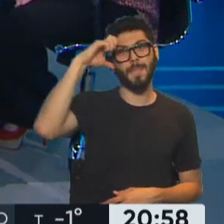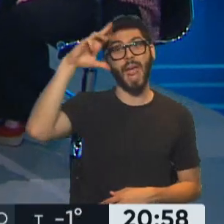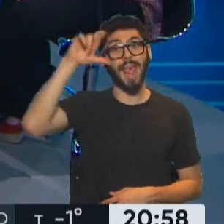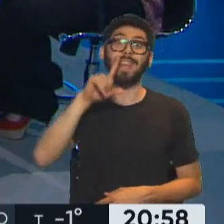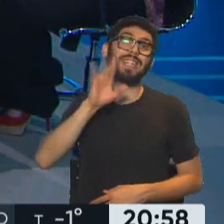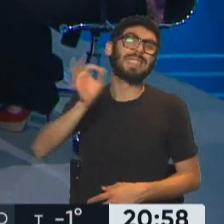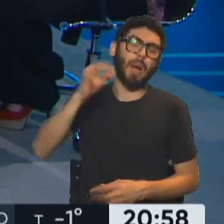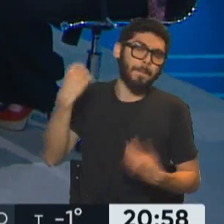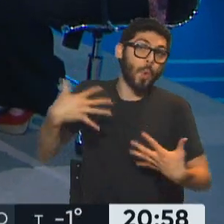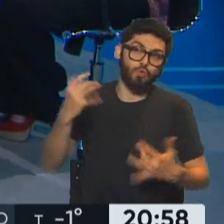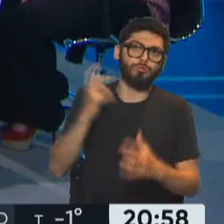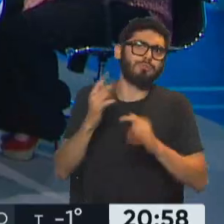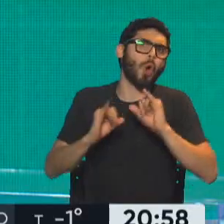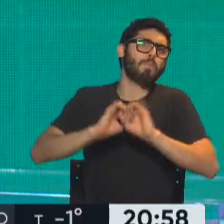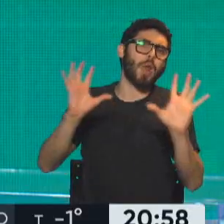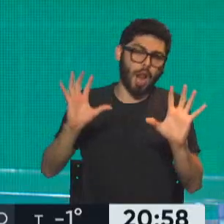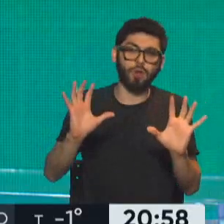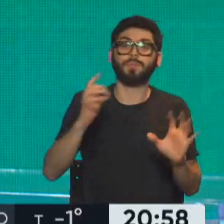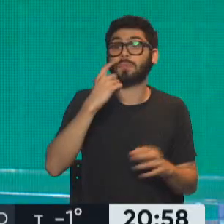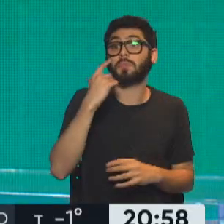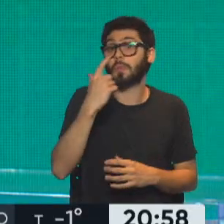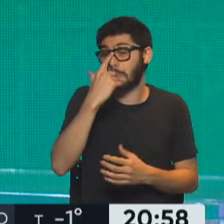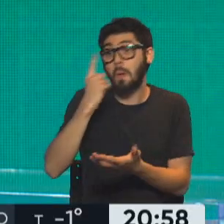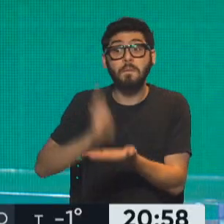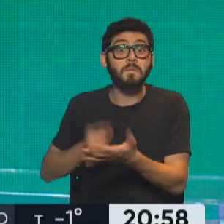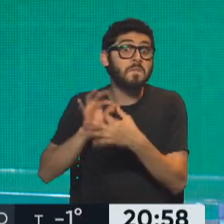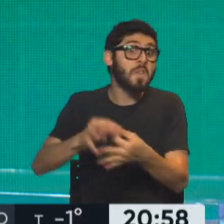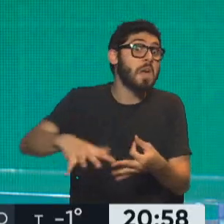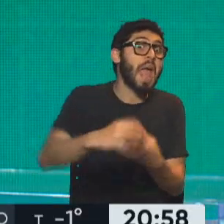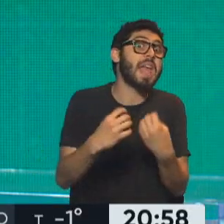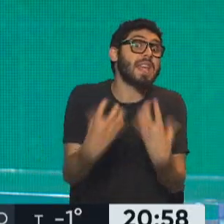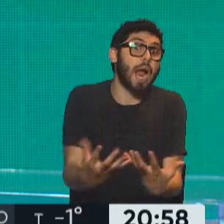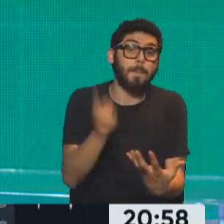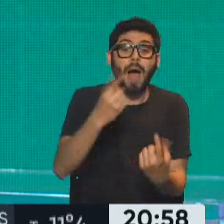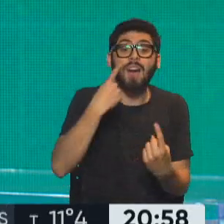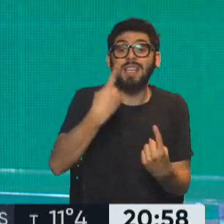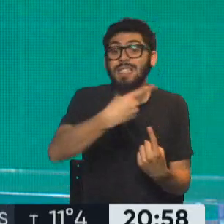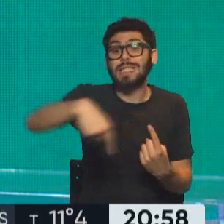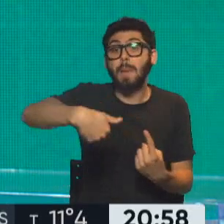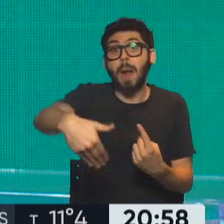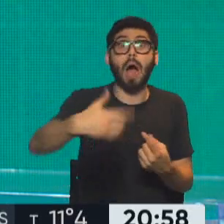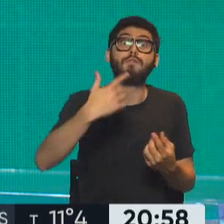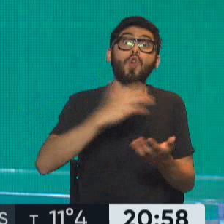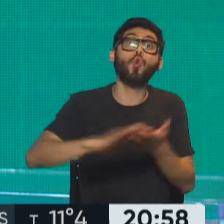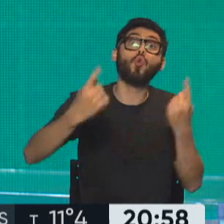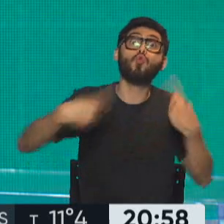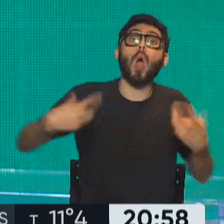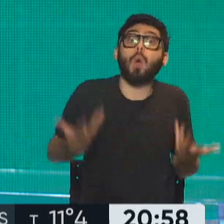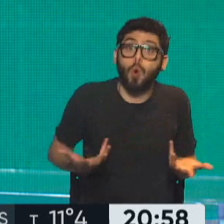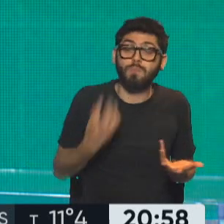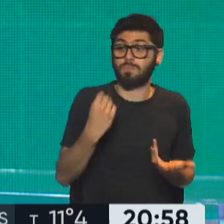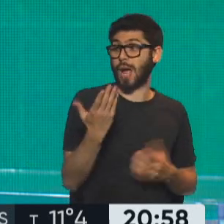sector. Bueno, vamos a ver qué impacto tiene esta medida. Vamos a ver también qué otras medidas se anuncian en la semana, ¿no? Porque en algún momento seguramente ayer hubo una